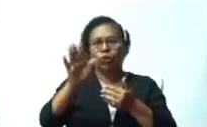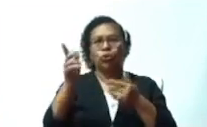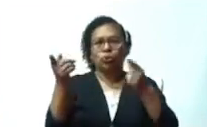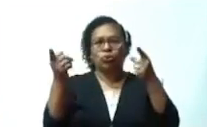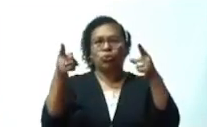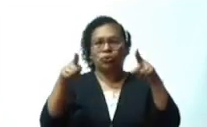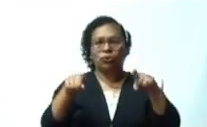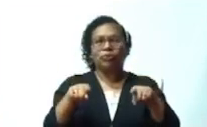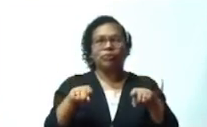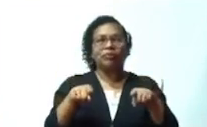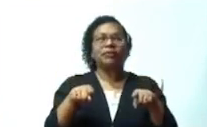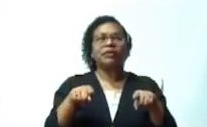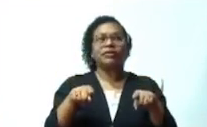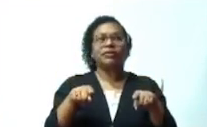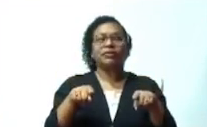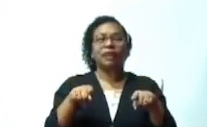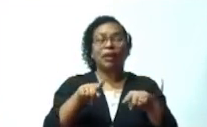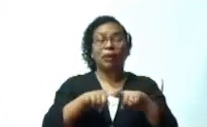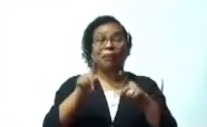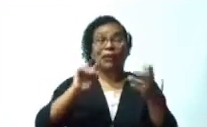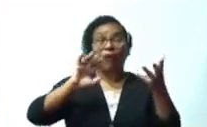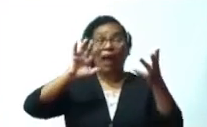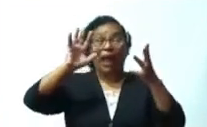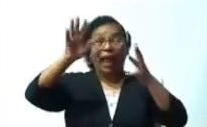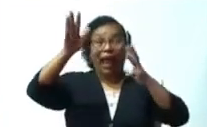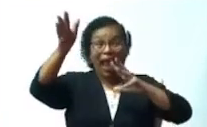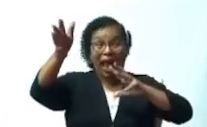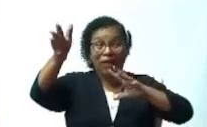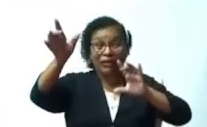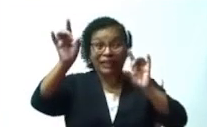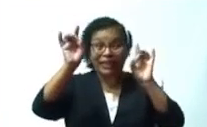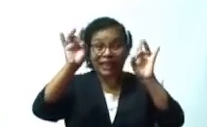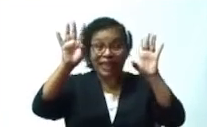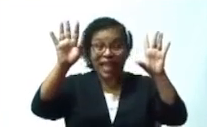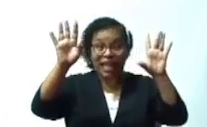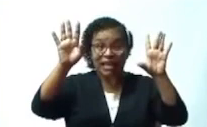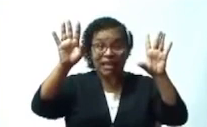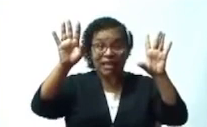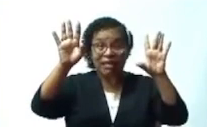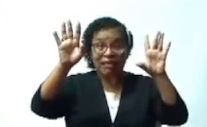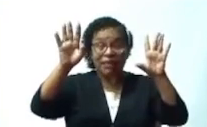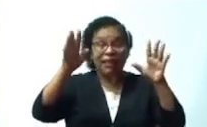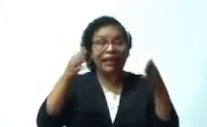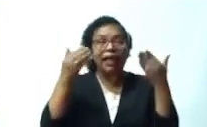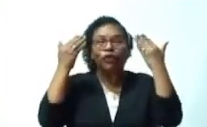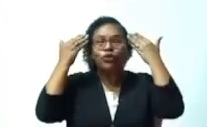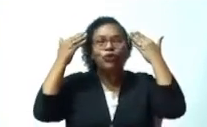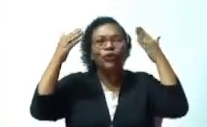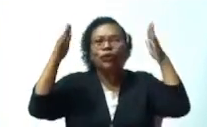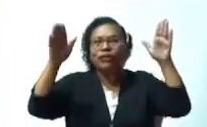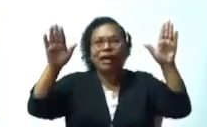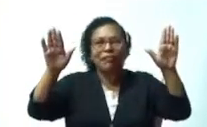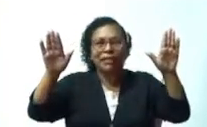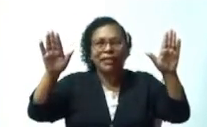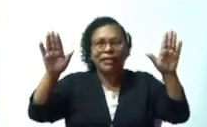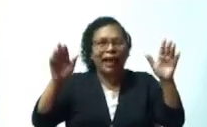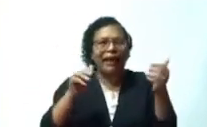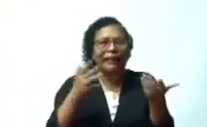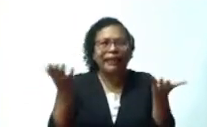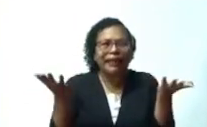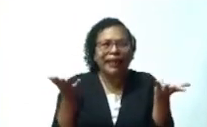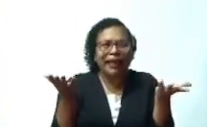diputados, porque el caos que se creó en ese periodo no había permitido que tuviera claramente definida la